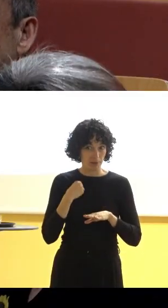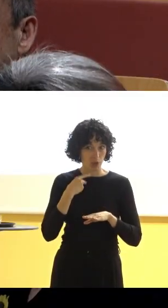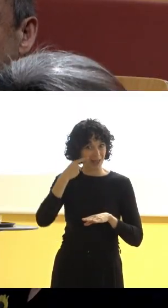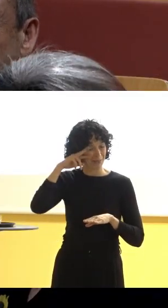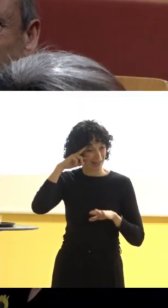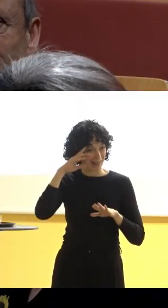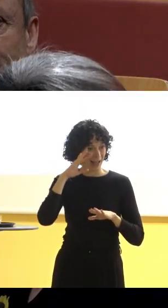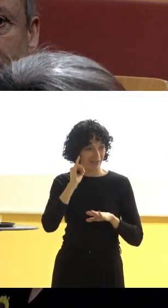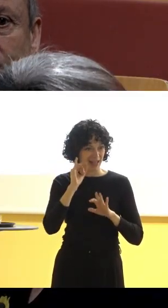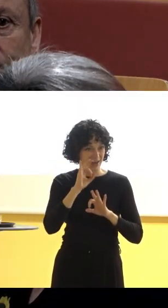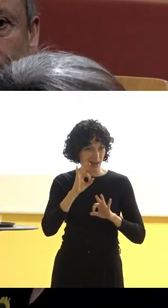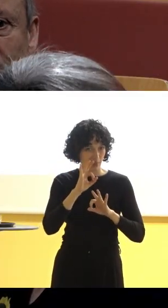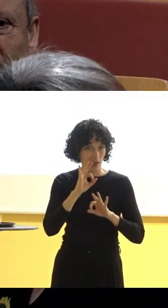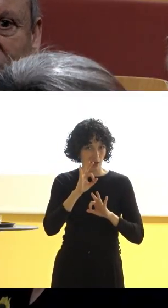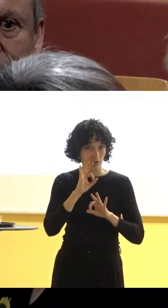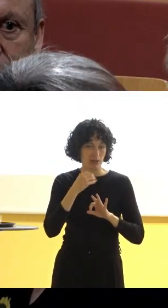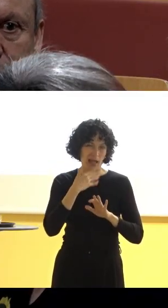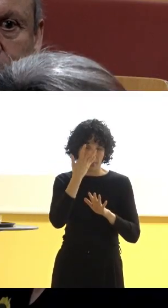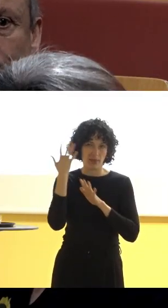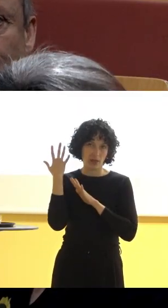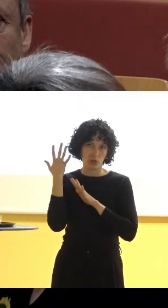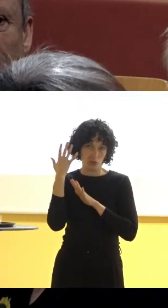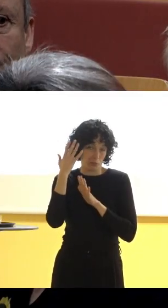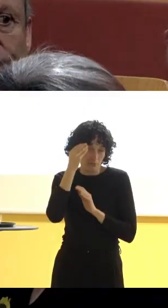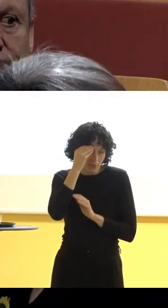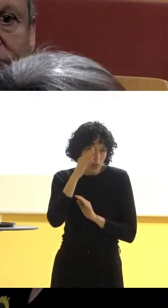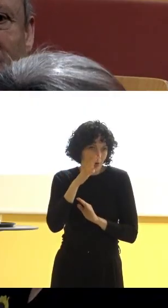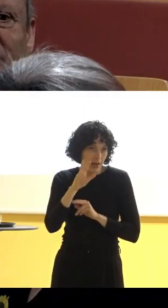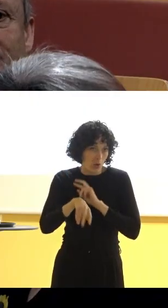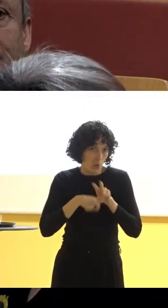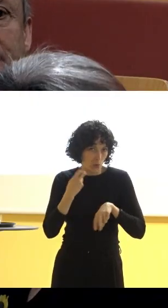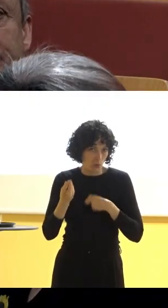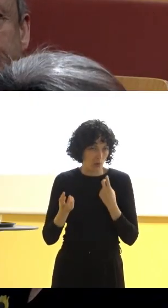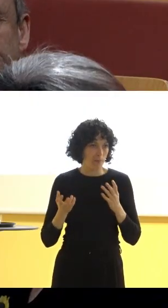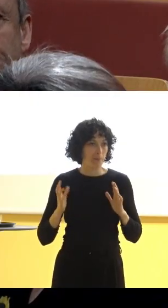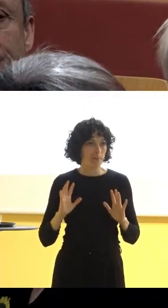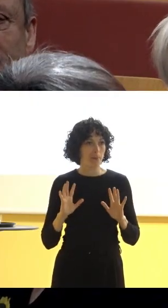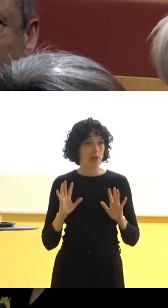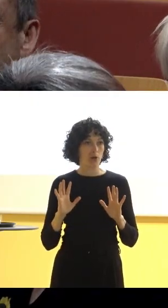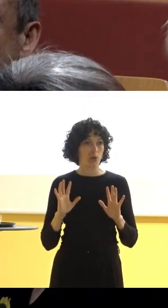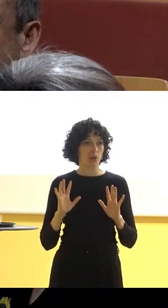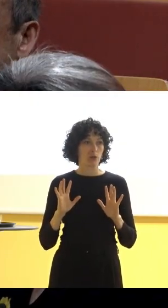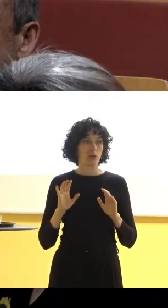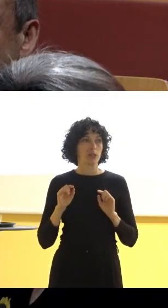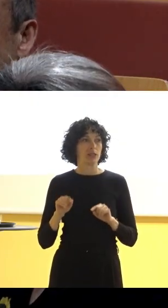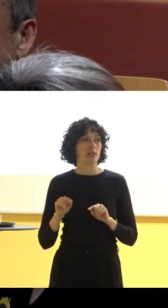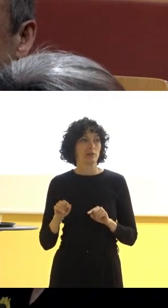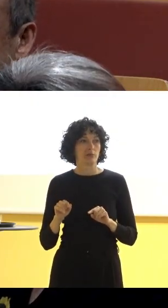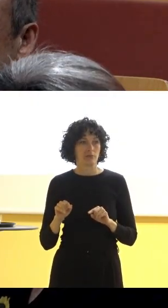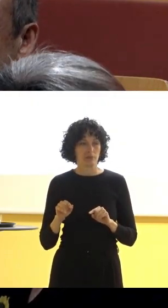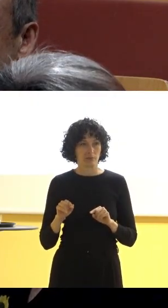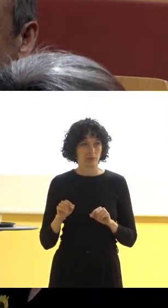años, intuyo que ahora no es así, que lo han reorganizado, y estaba en un lugar donde había